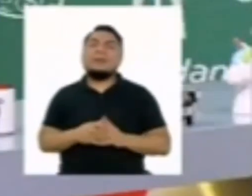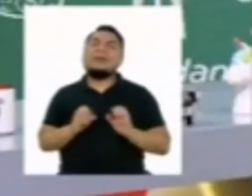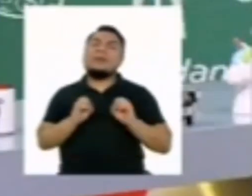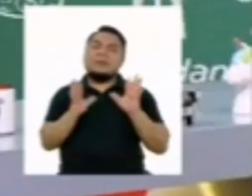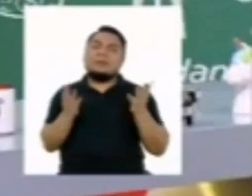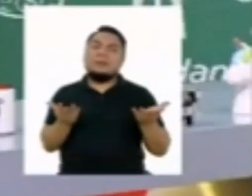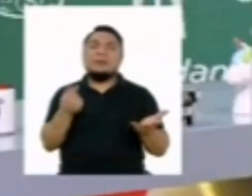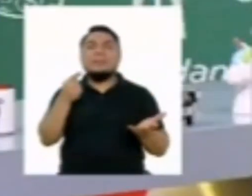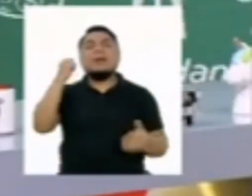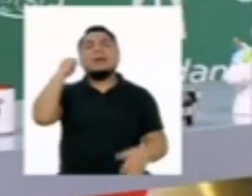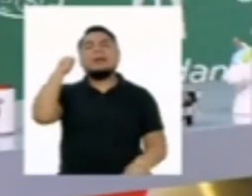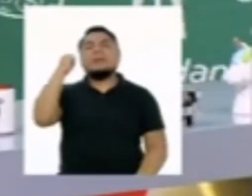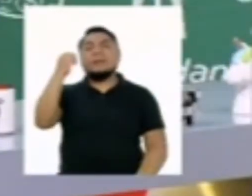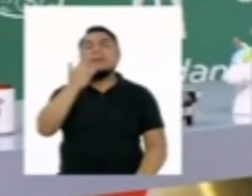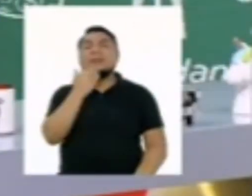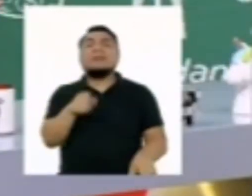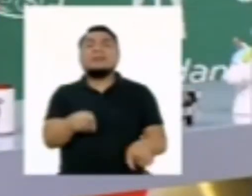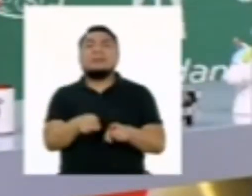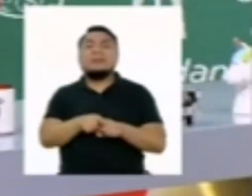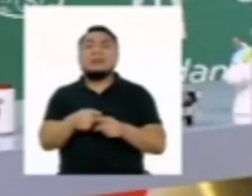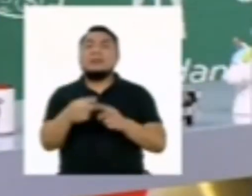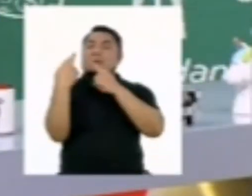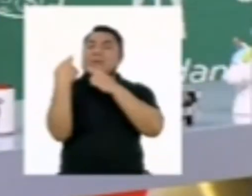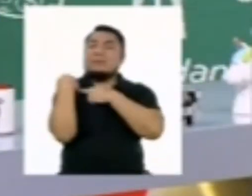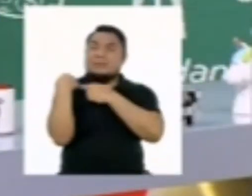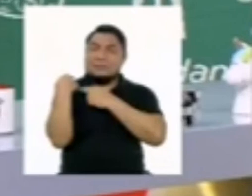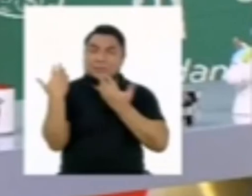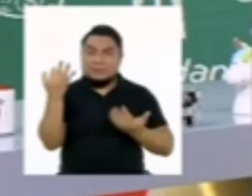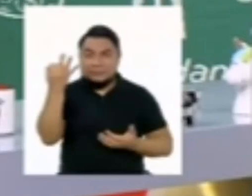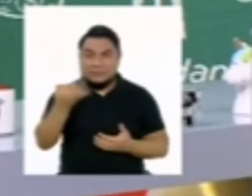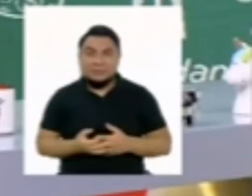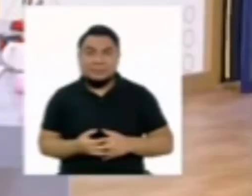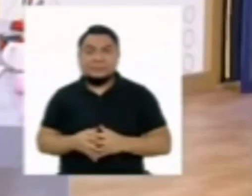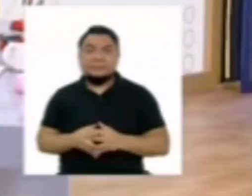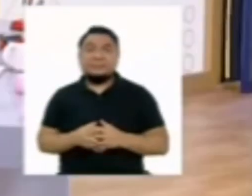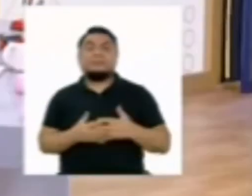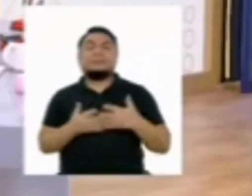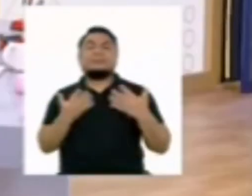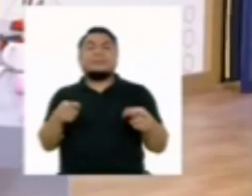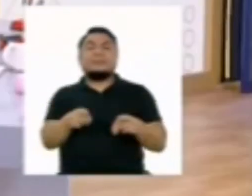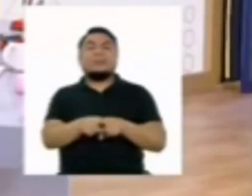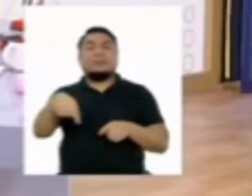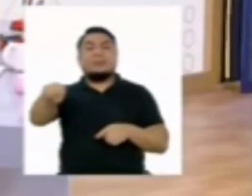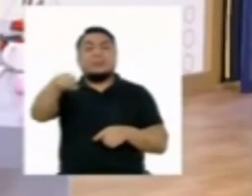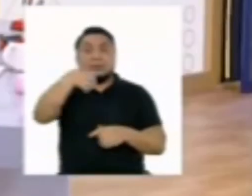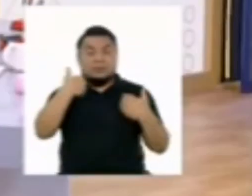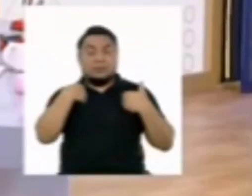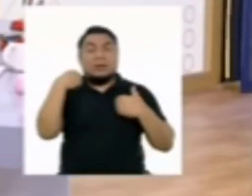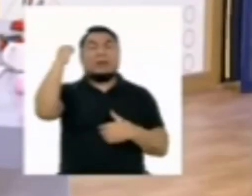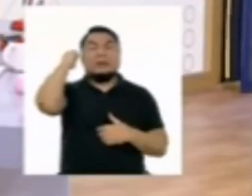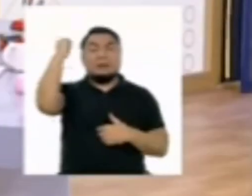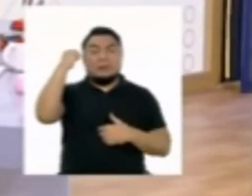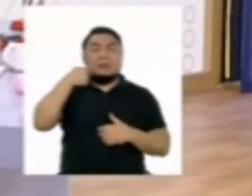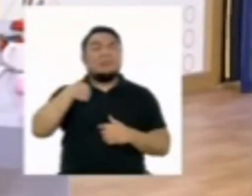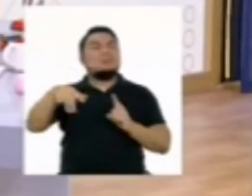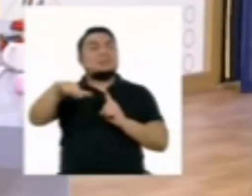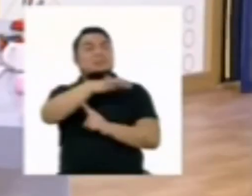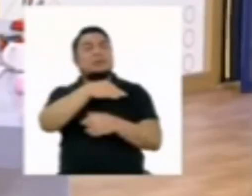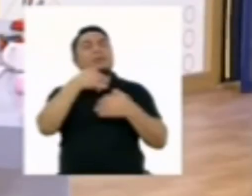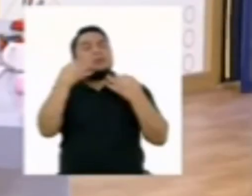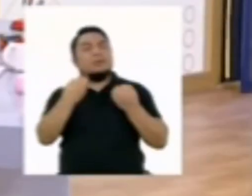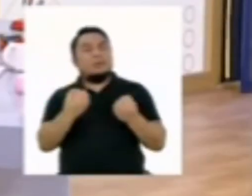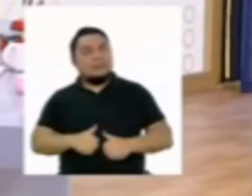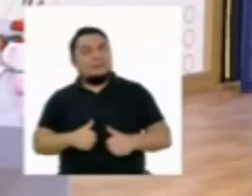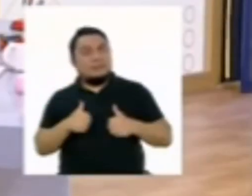Claro, pero los derechos vienen también con responsabilidades, ¿cierto? Así como tenemos derecho a gozar de un ambiente de